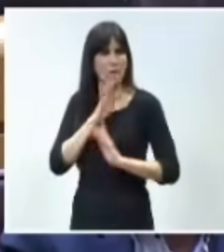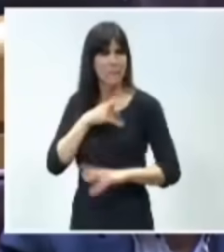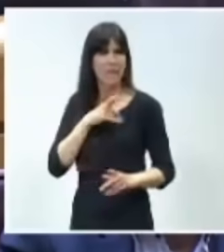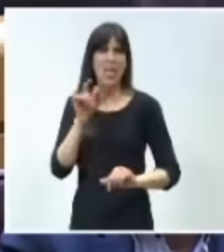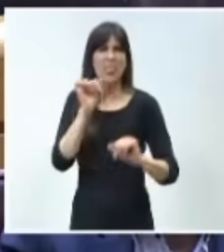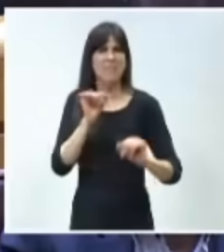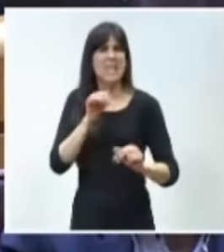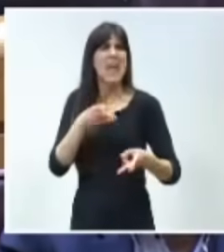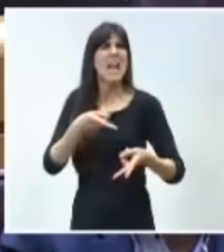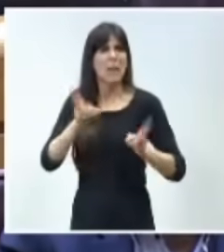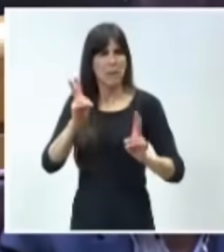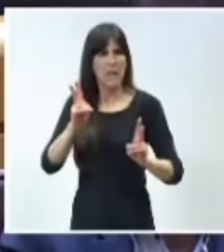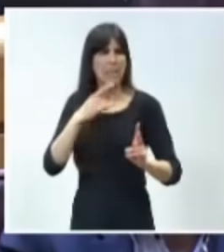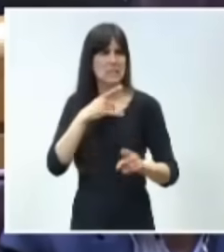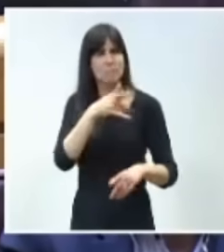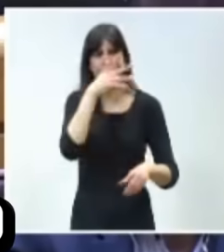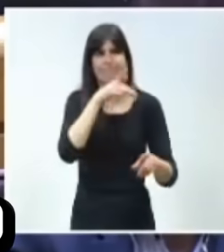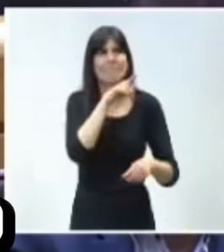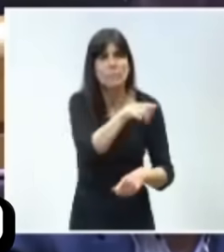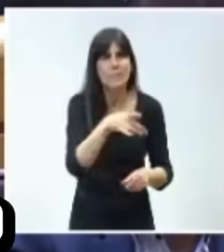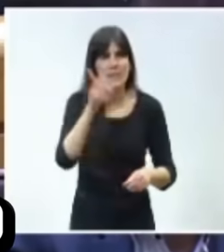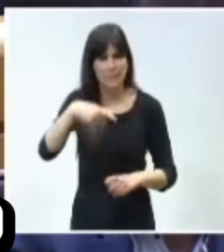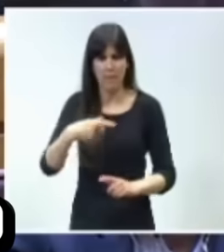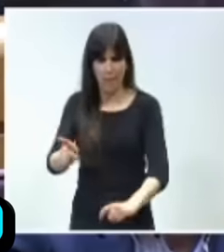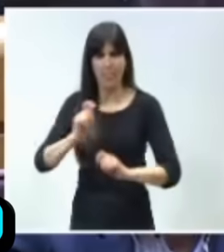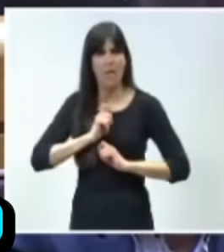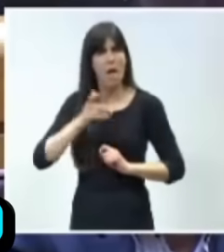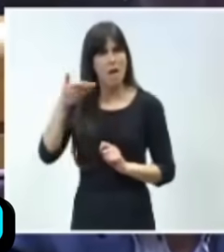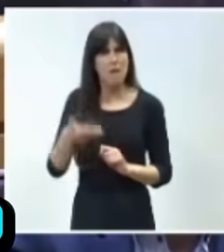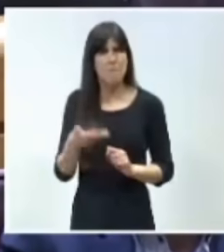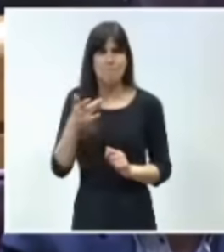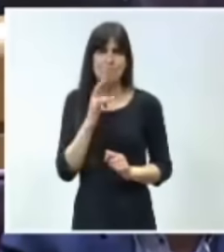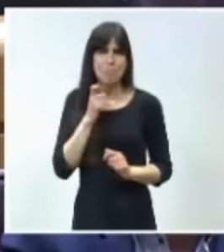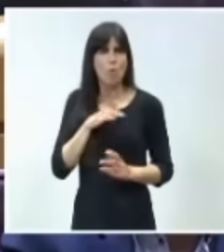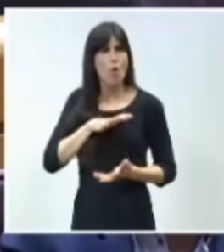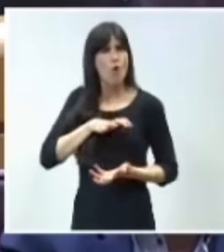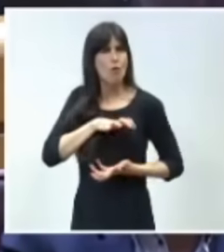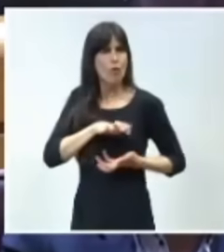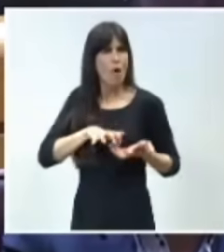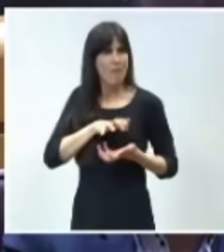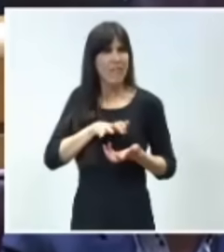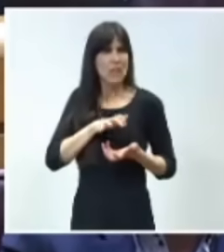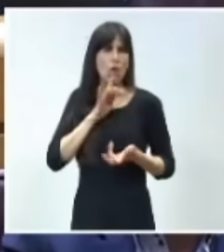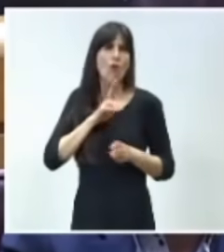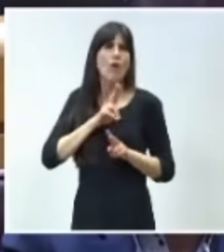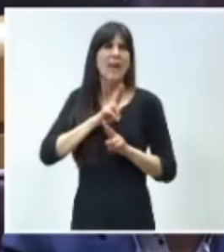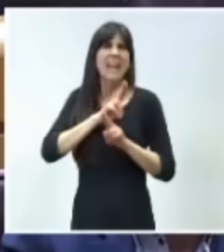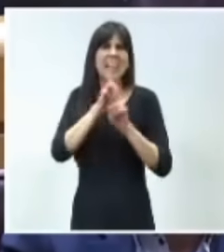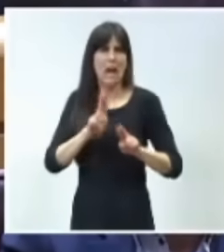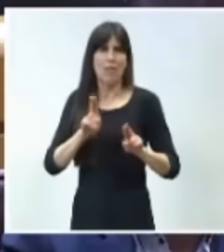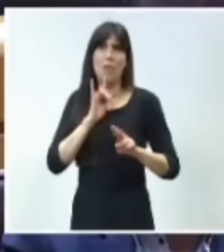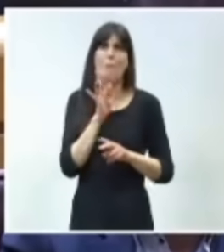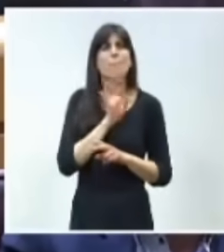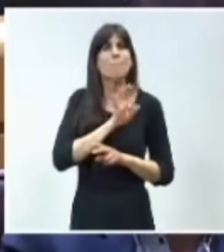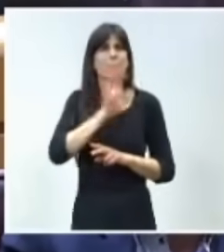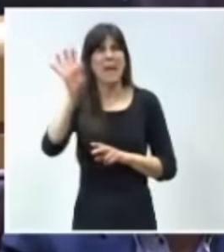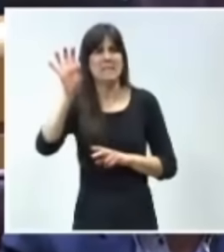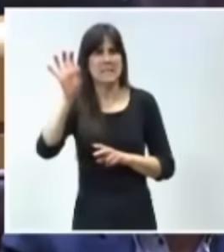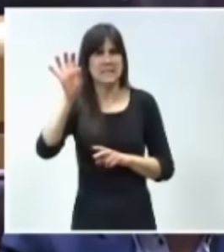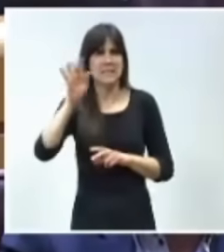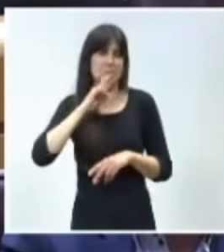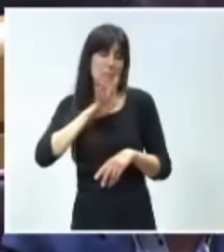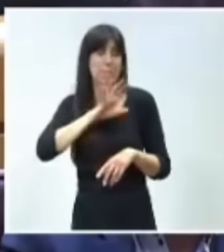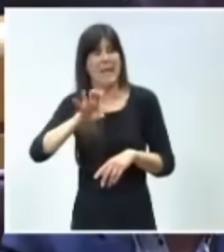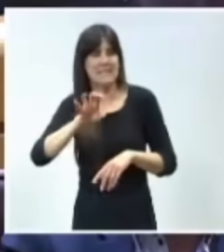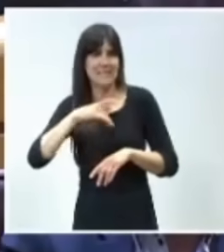las libertades. Y también nos ha generado un importante conflicto internacional con un país amigo. Pero, mire,